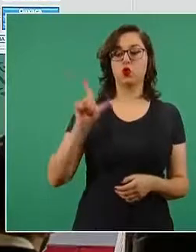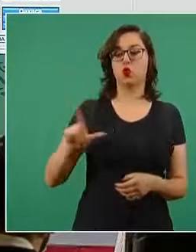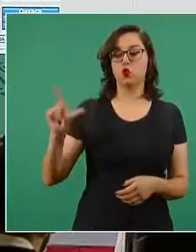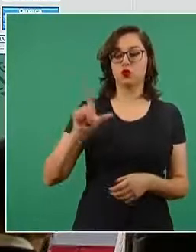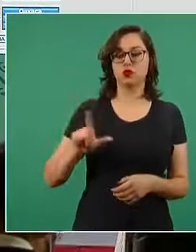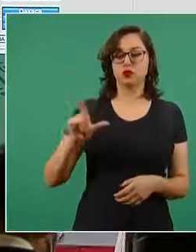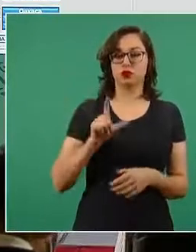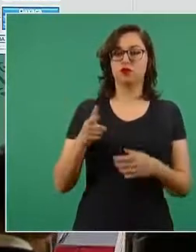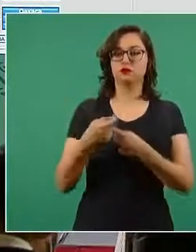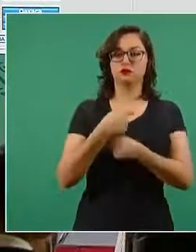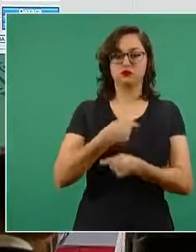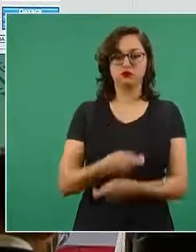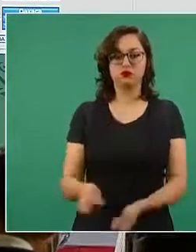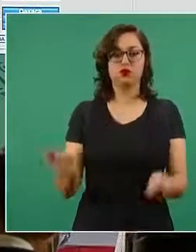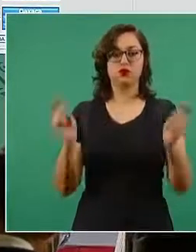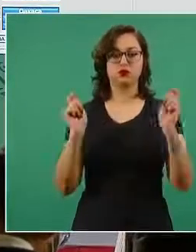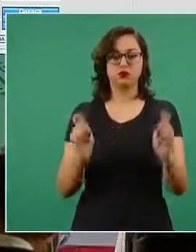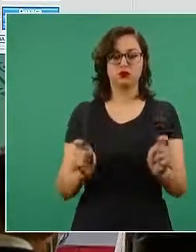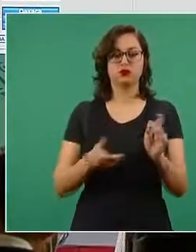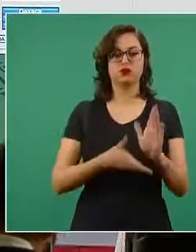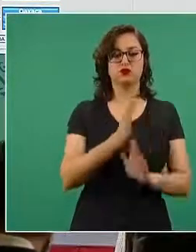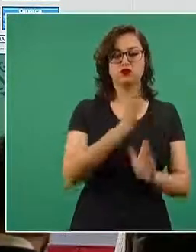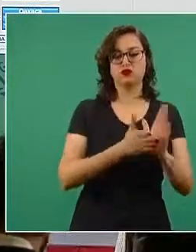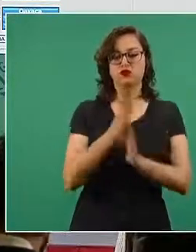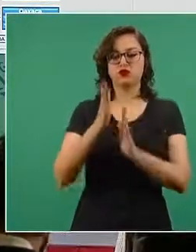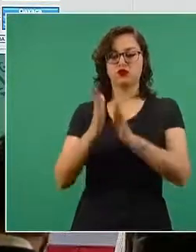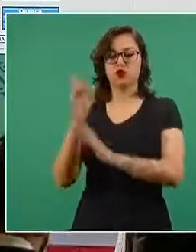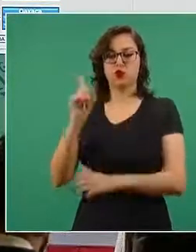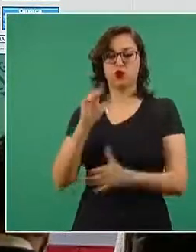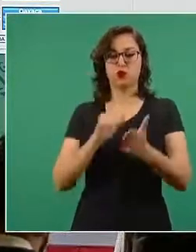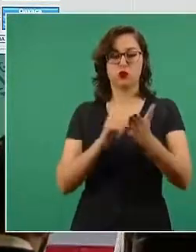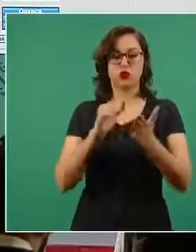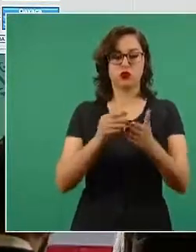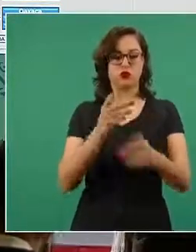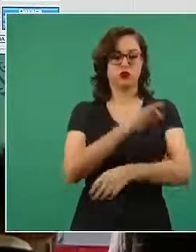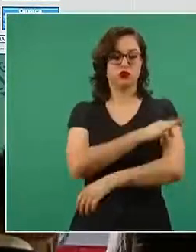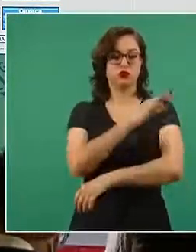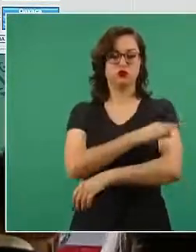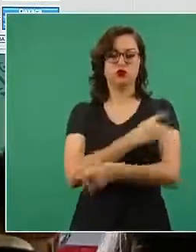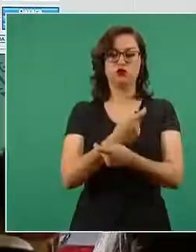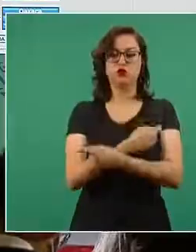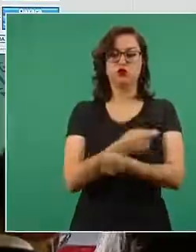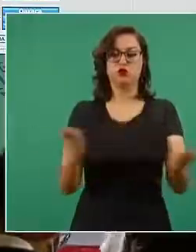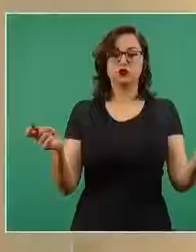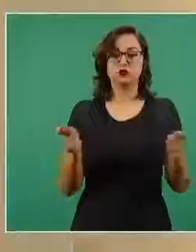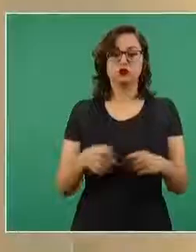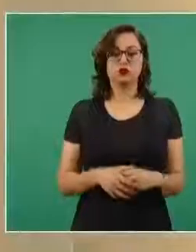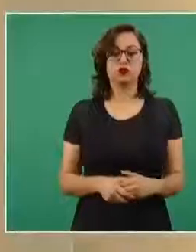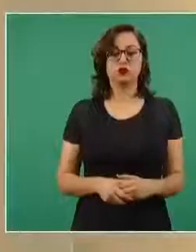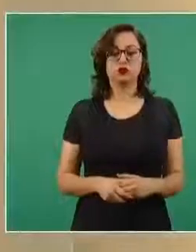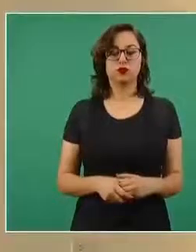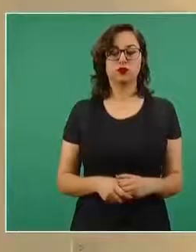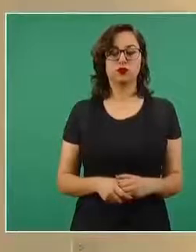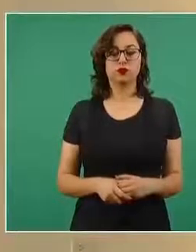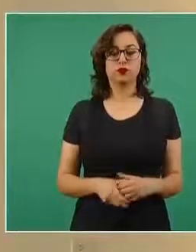con 1.037.850 dosis. La distribución vía aérea,